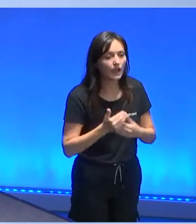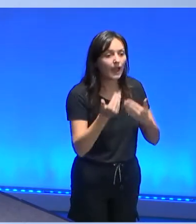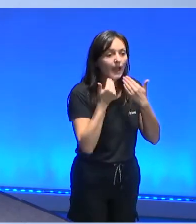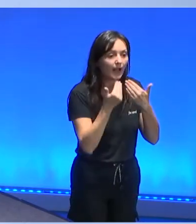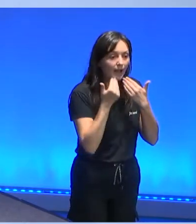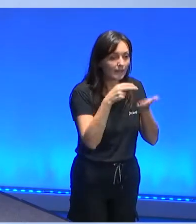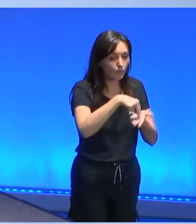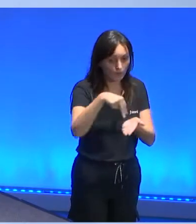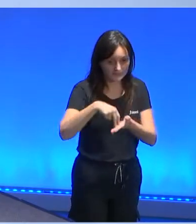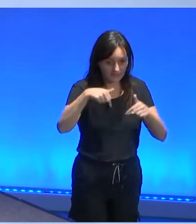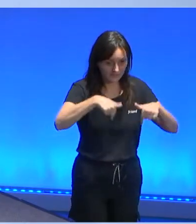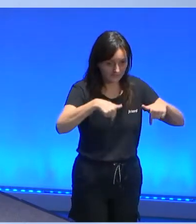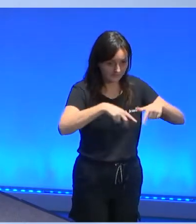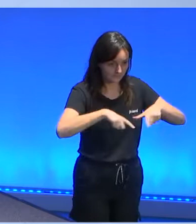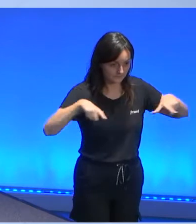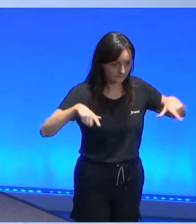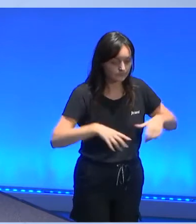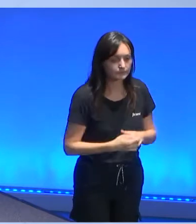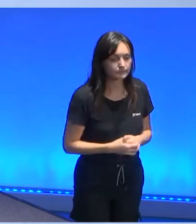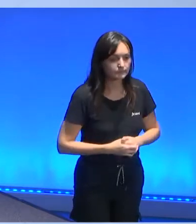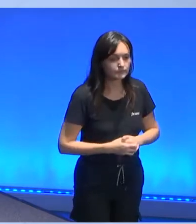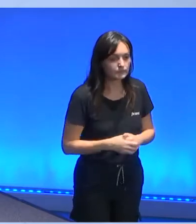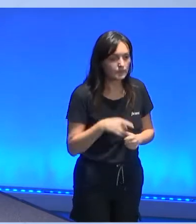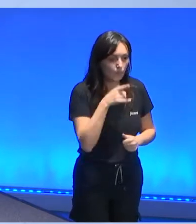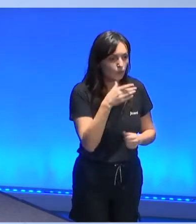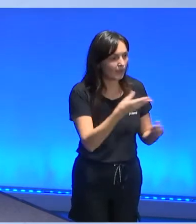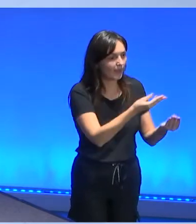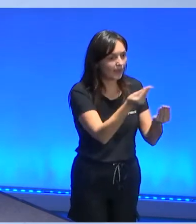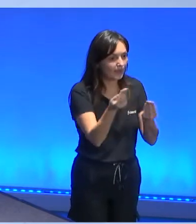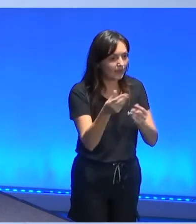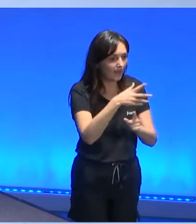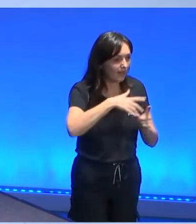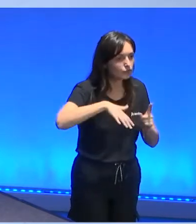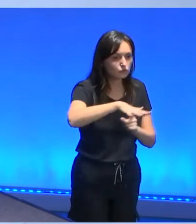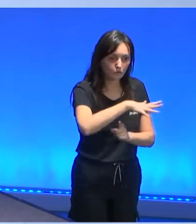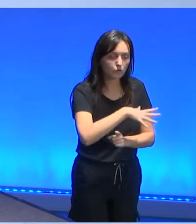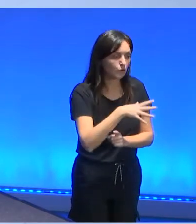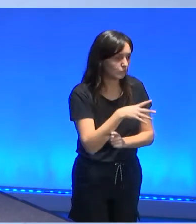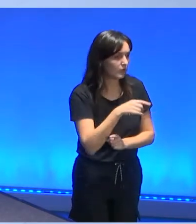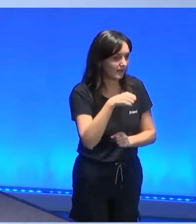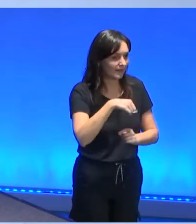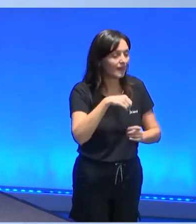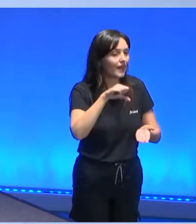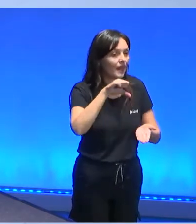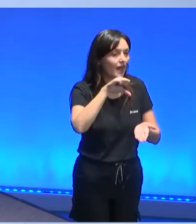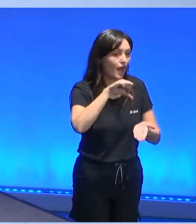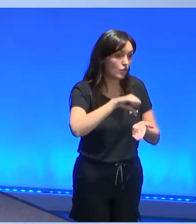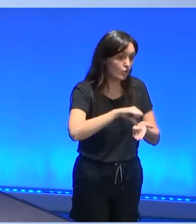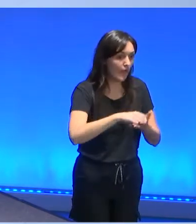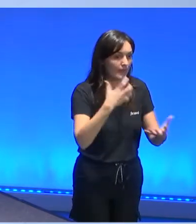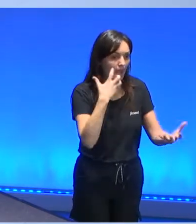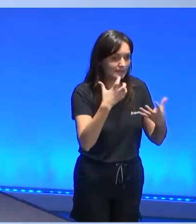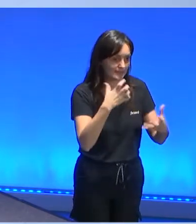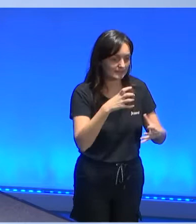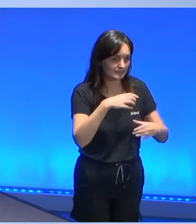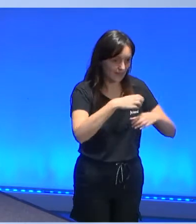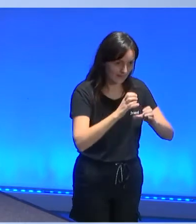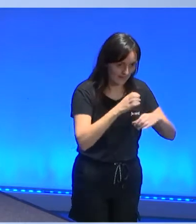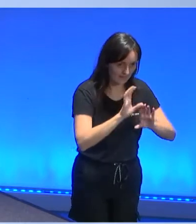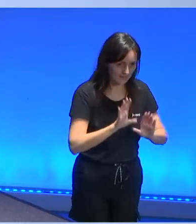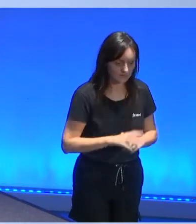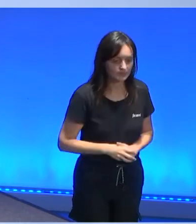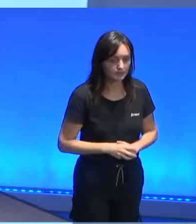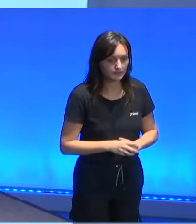gracias por estar aquí. También porque el entorno es inigualable, la ciudad de las artes y las ciencias.